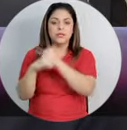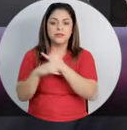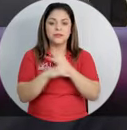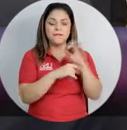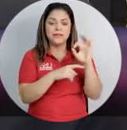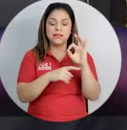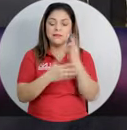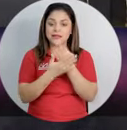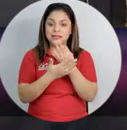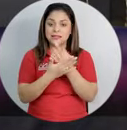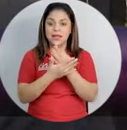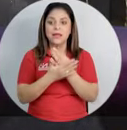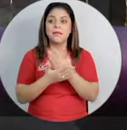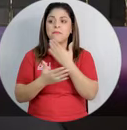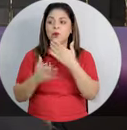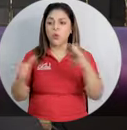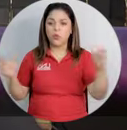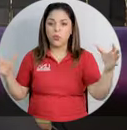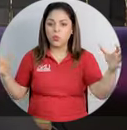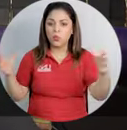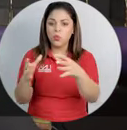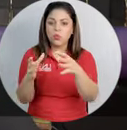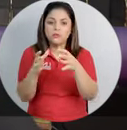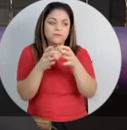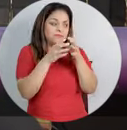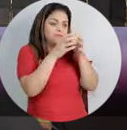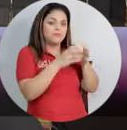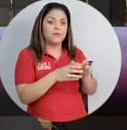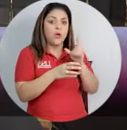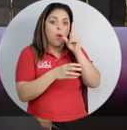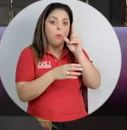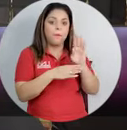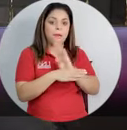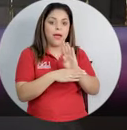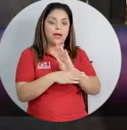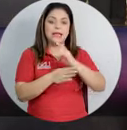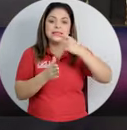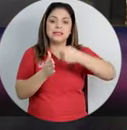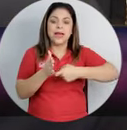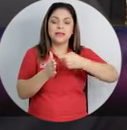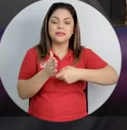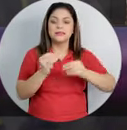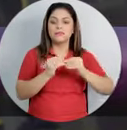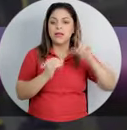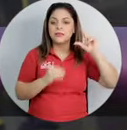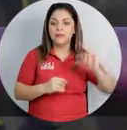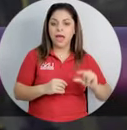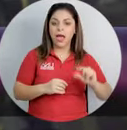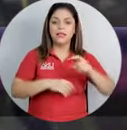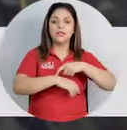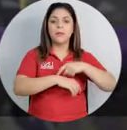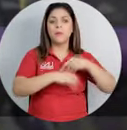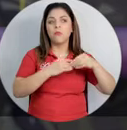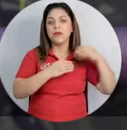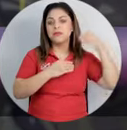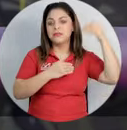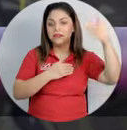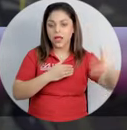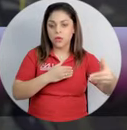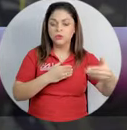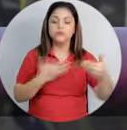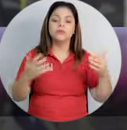los distintos actores financieros, los junto en aquel banco o institución que me dé la tasa más baja, el plazo